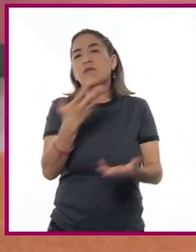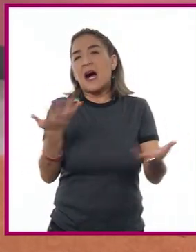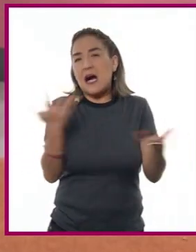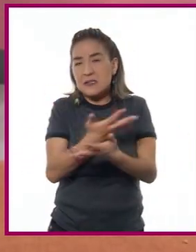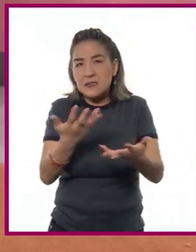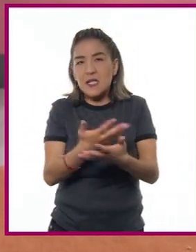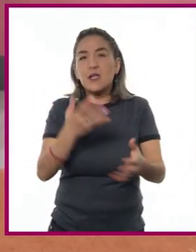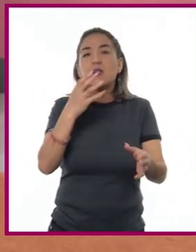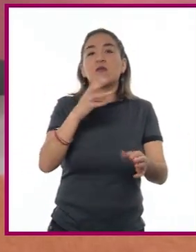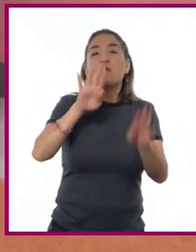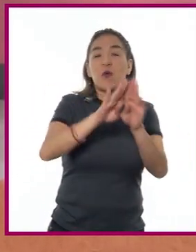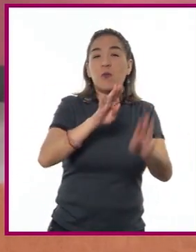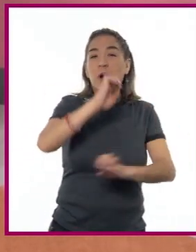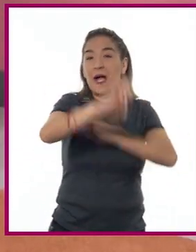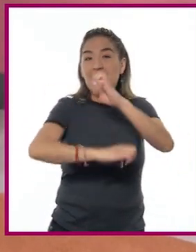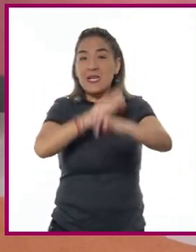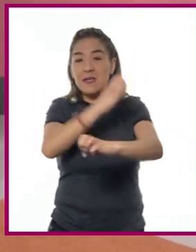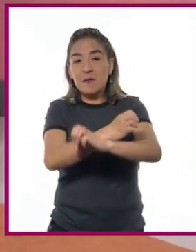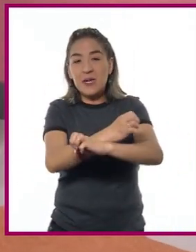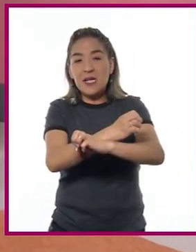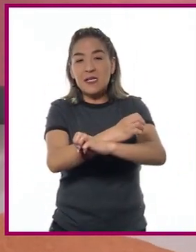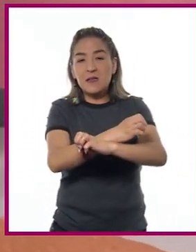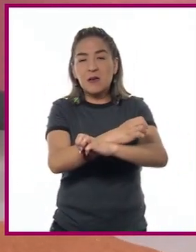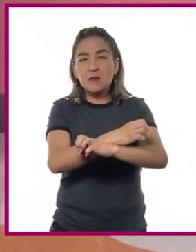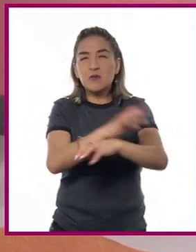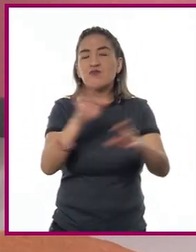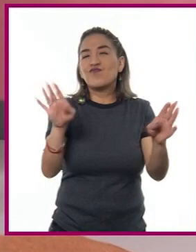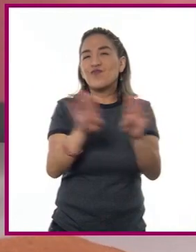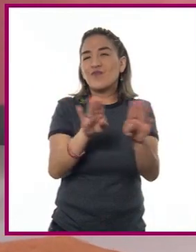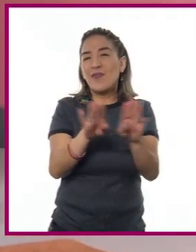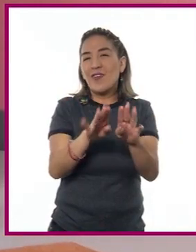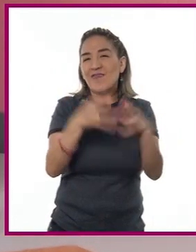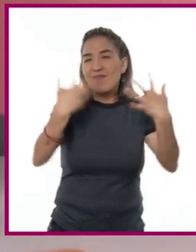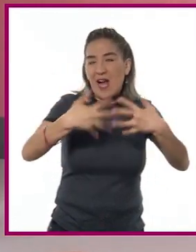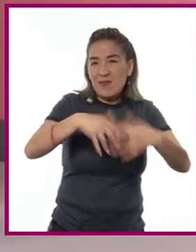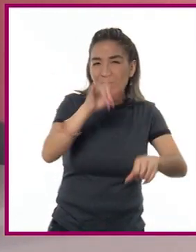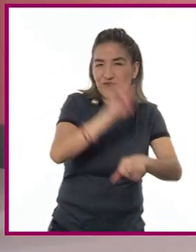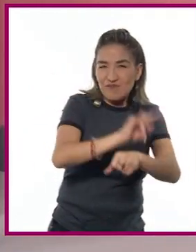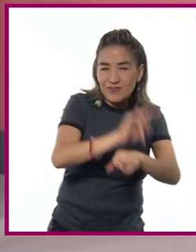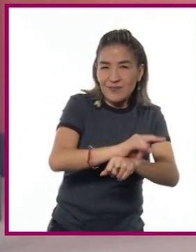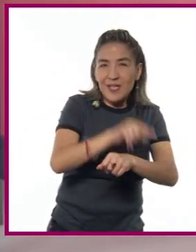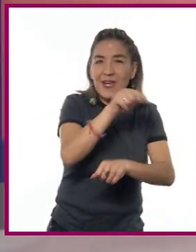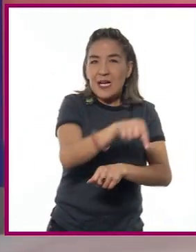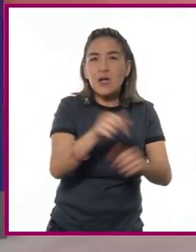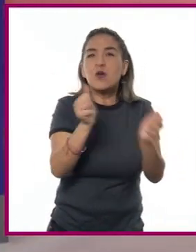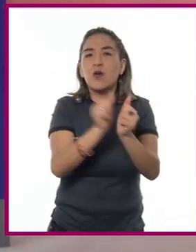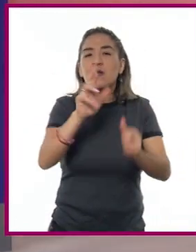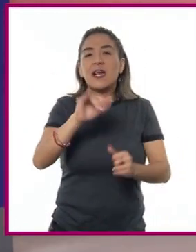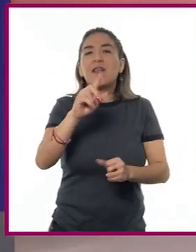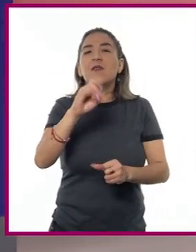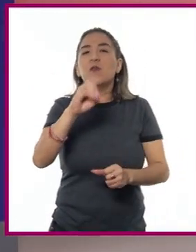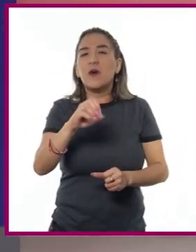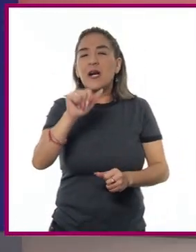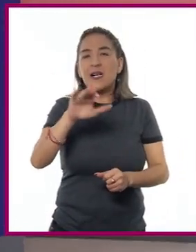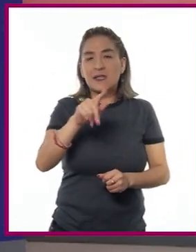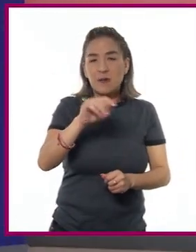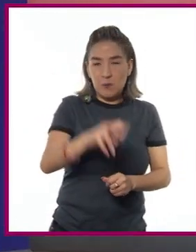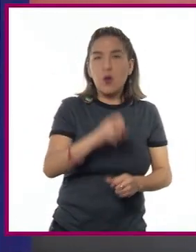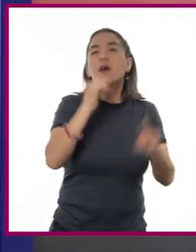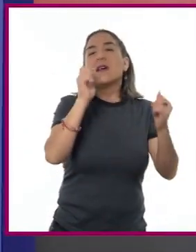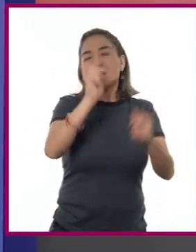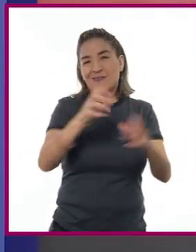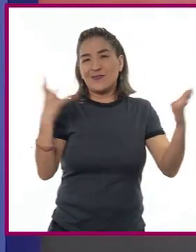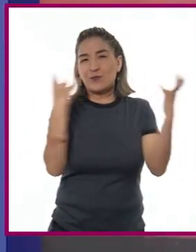tanto elementos que son sintéticos y por tanto son radioactivos, como isótopos que son